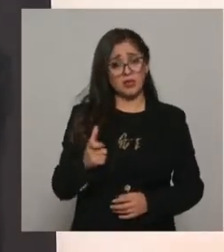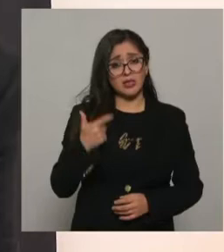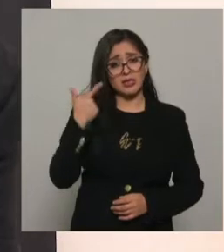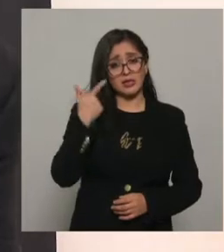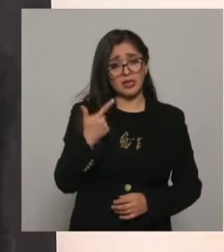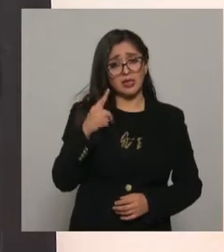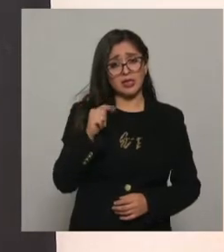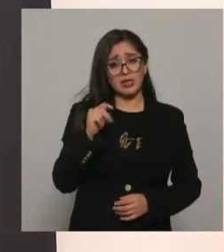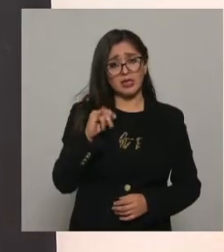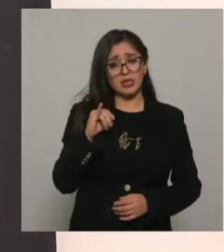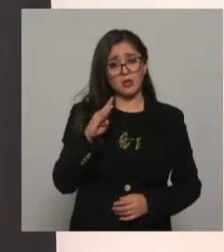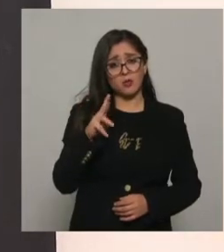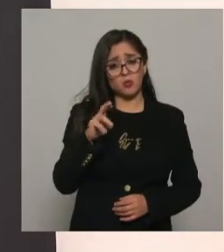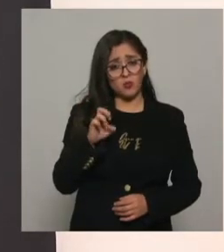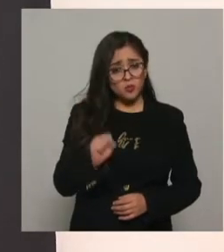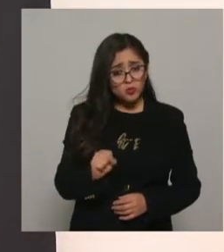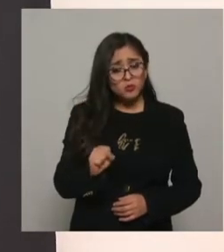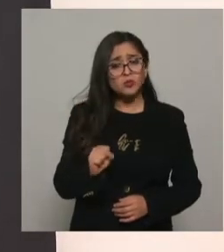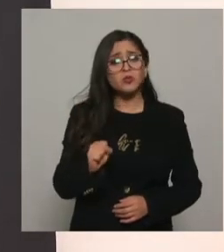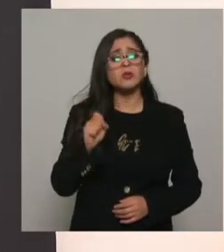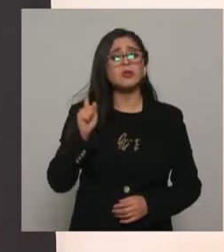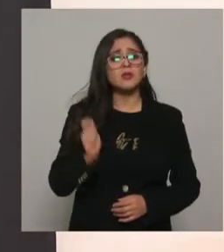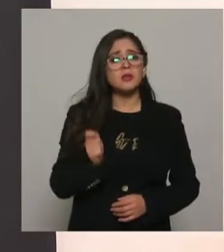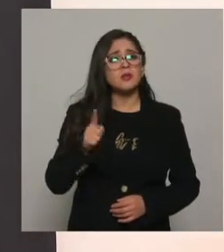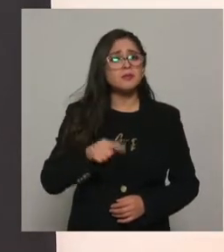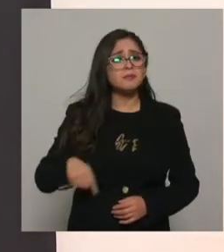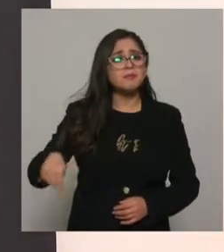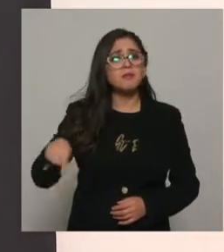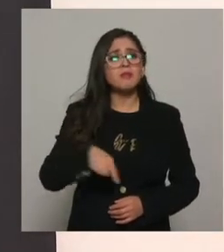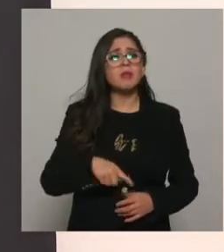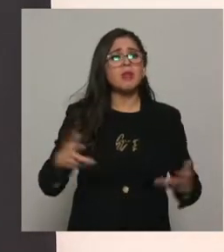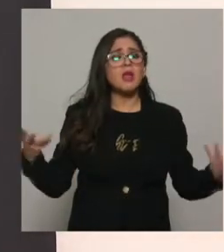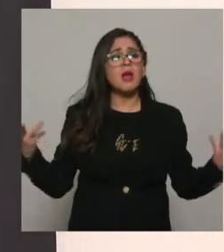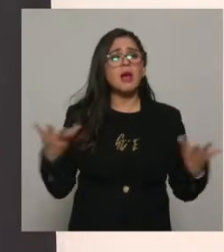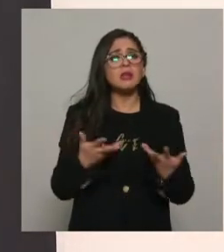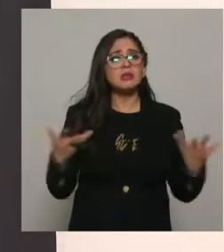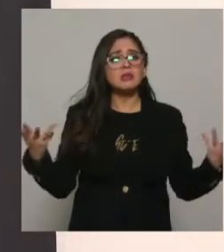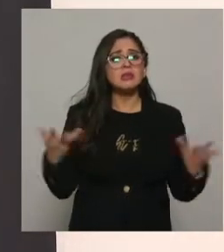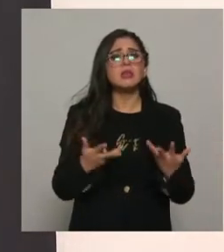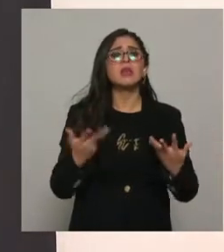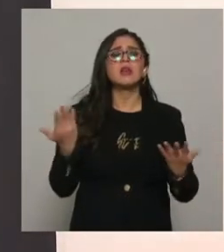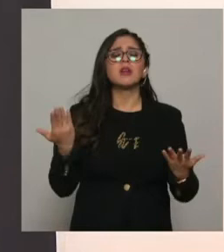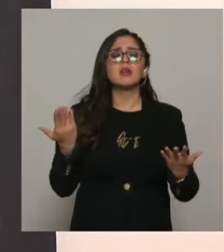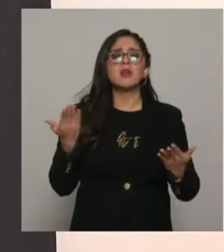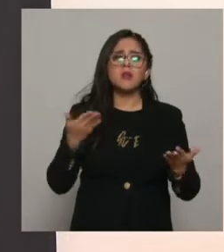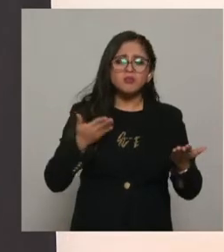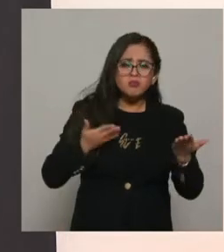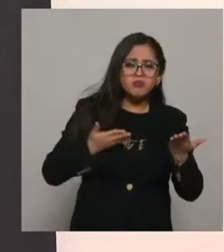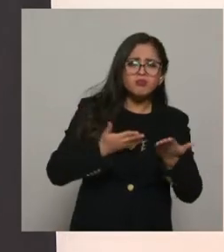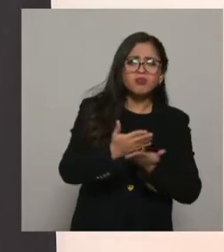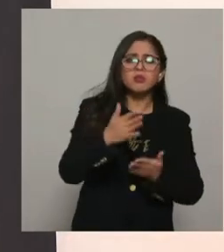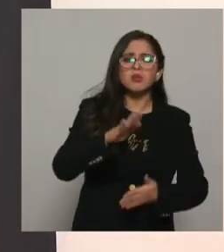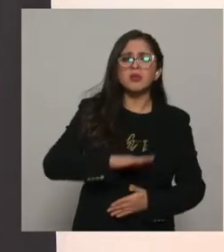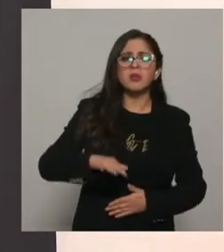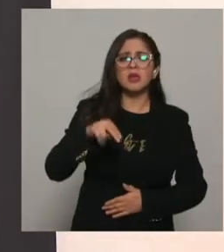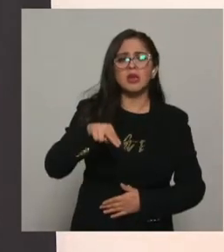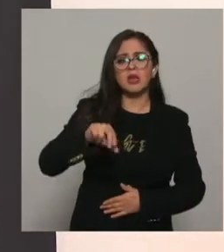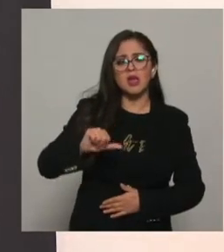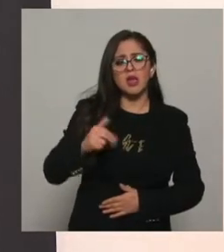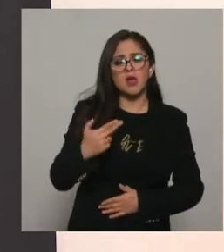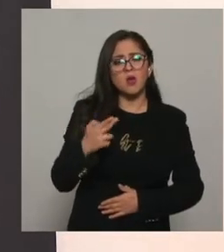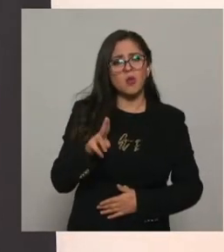nahuatlacas que ellos hicieron una travesía muy grande a través de la náhuatl y